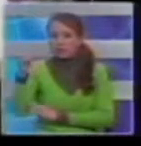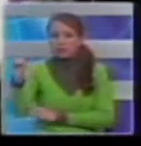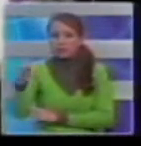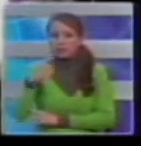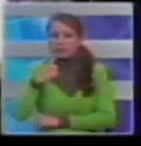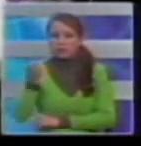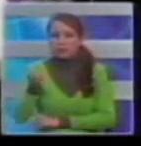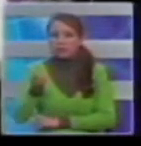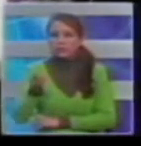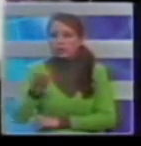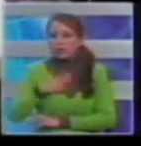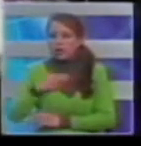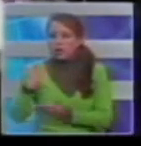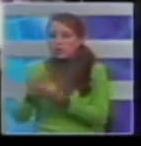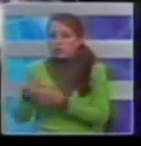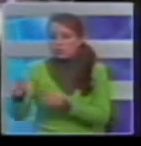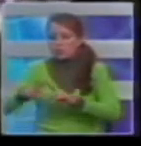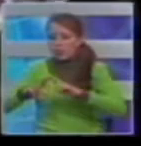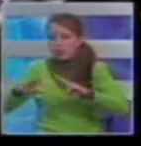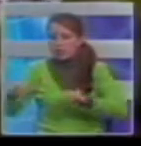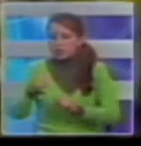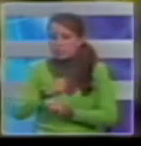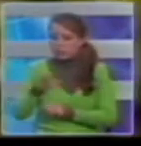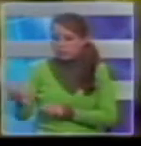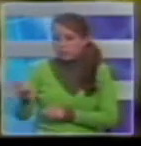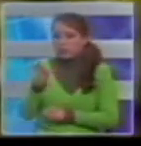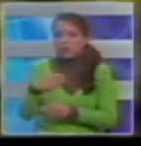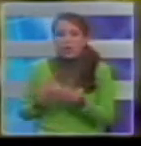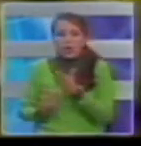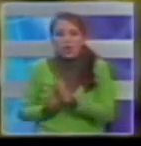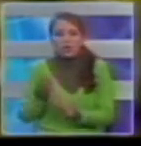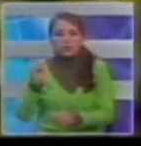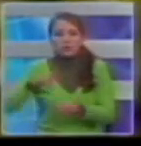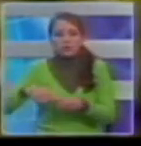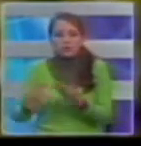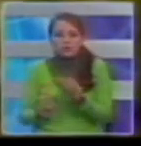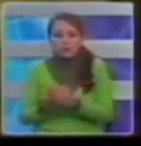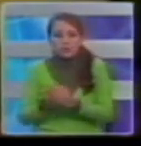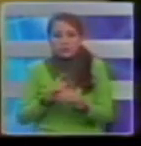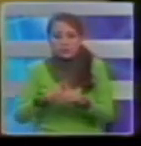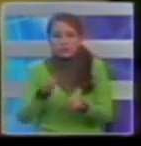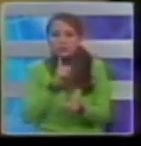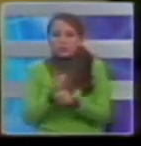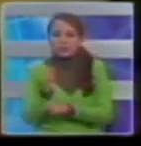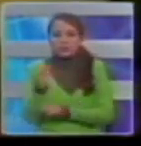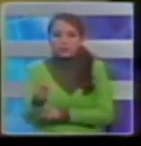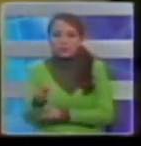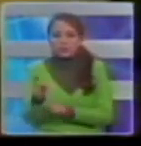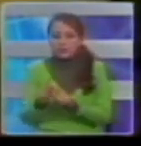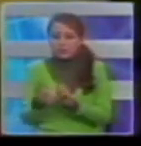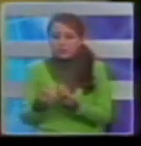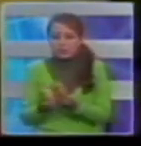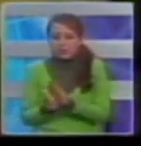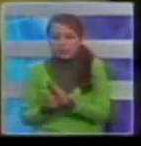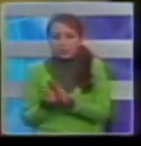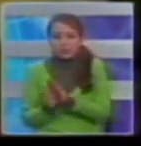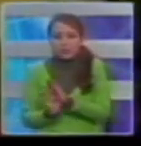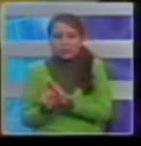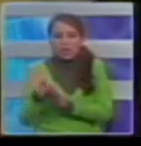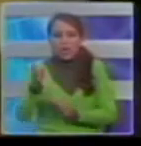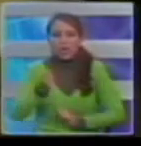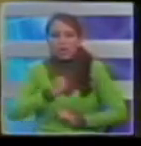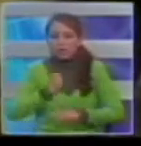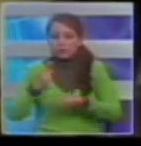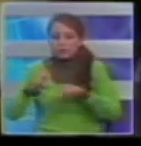son solamente como se encuentran en la naturaleza. Hemos descrito nuevas especies, pero sí hemos creado híbridos, que hemos puesto nombres de